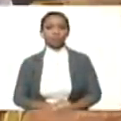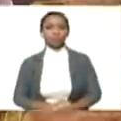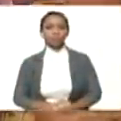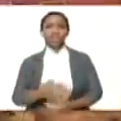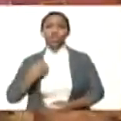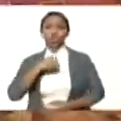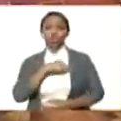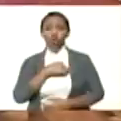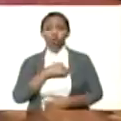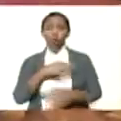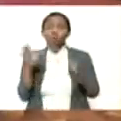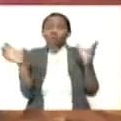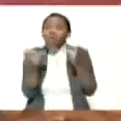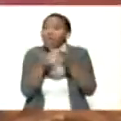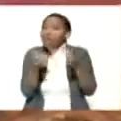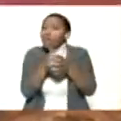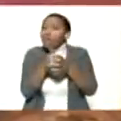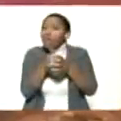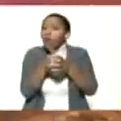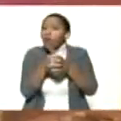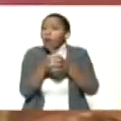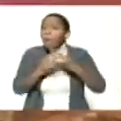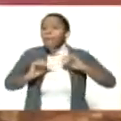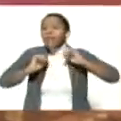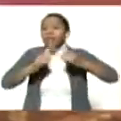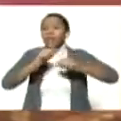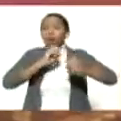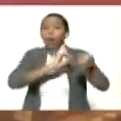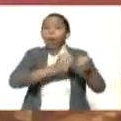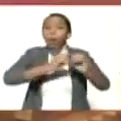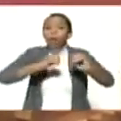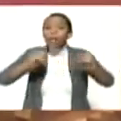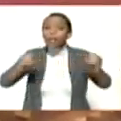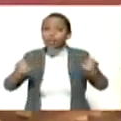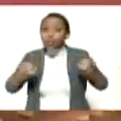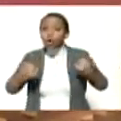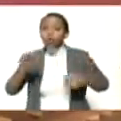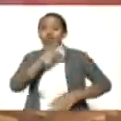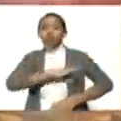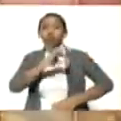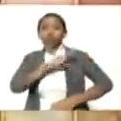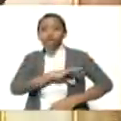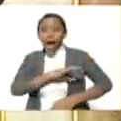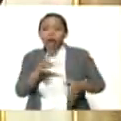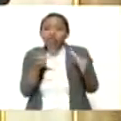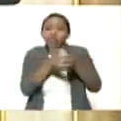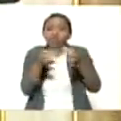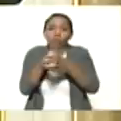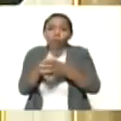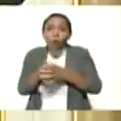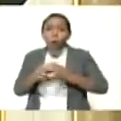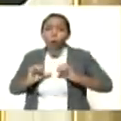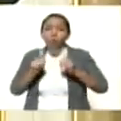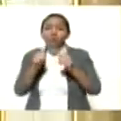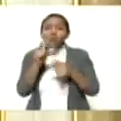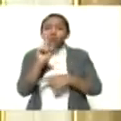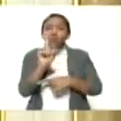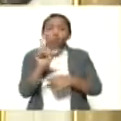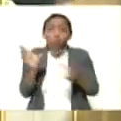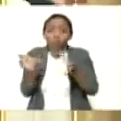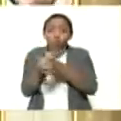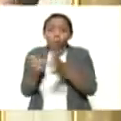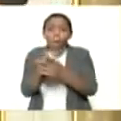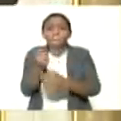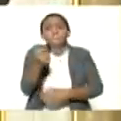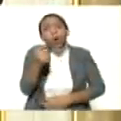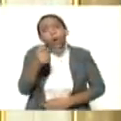Éramos un puñado apenas de organizaciones sociales, sindicales. Éramos apenas un puñado de hombres